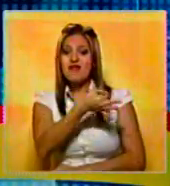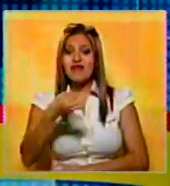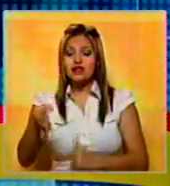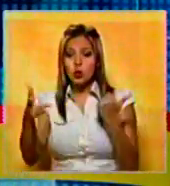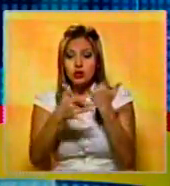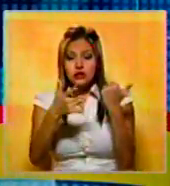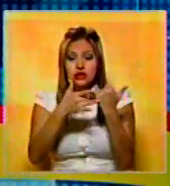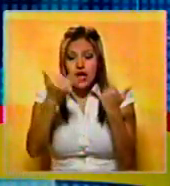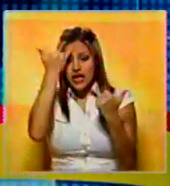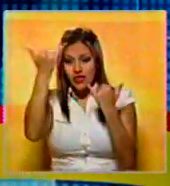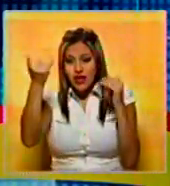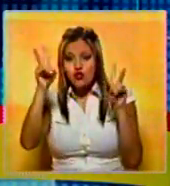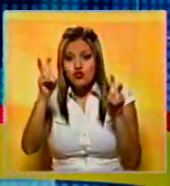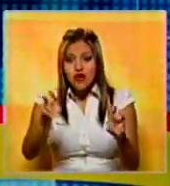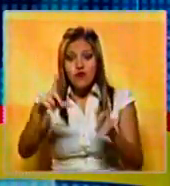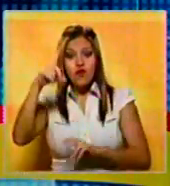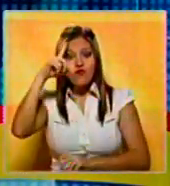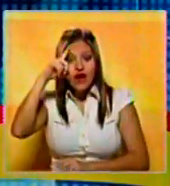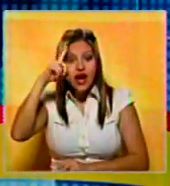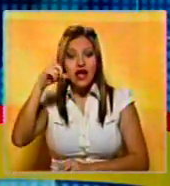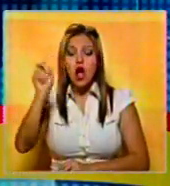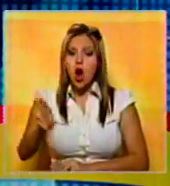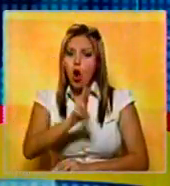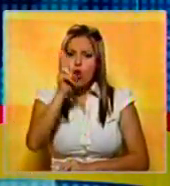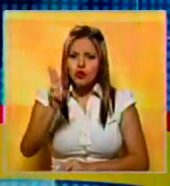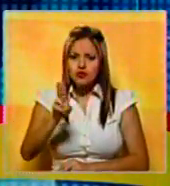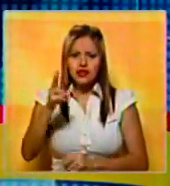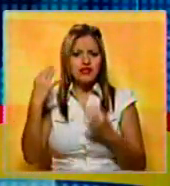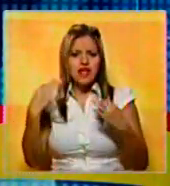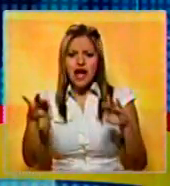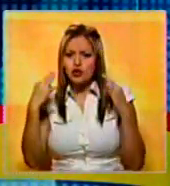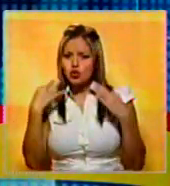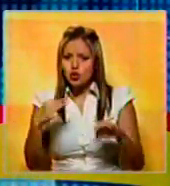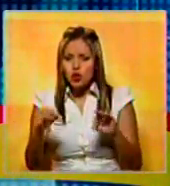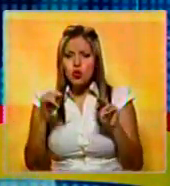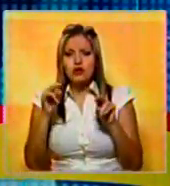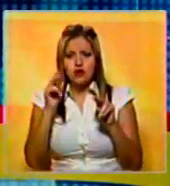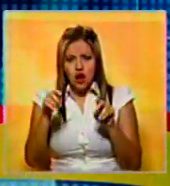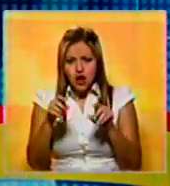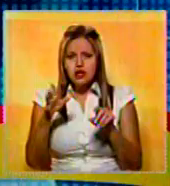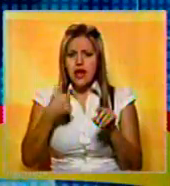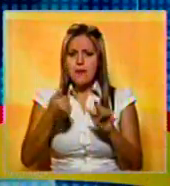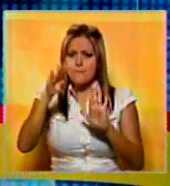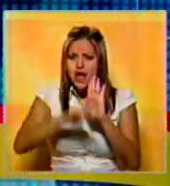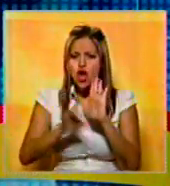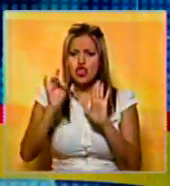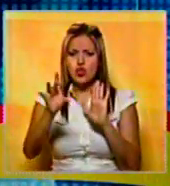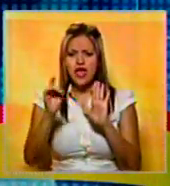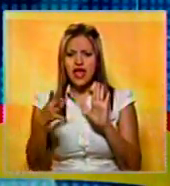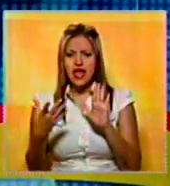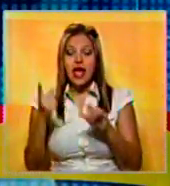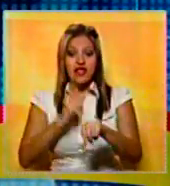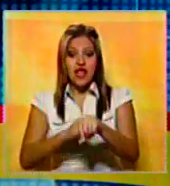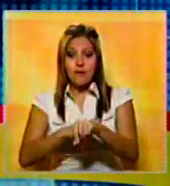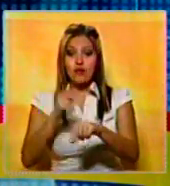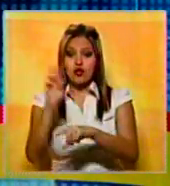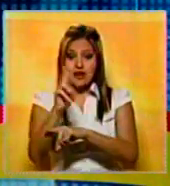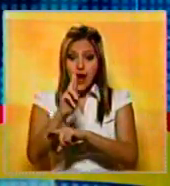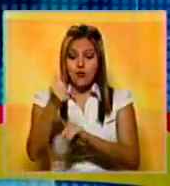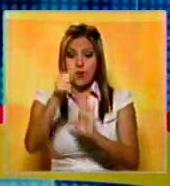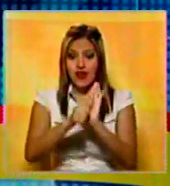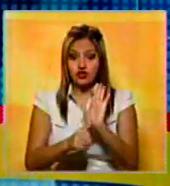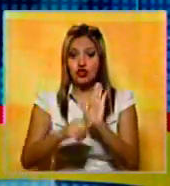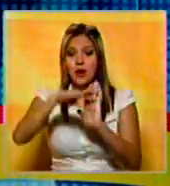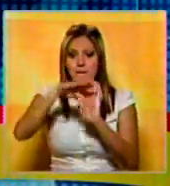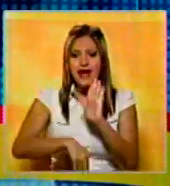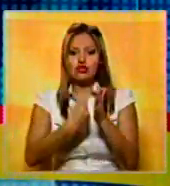de histerectomía vaginal usando este orificio natural con la intención de disminuir el dolor, el tiempo en quirófano,